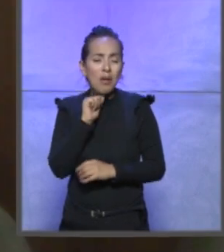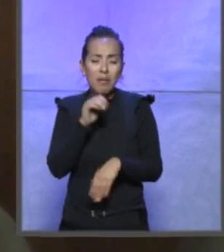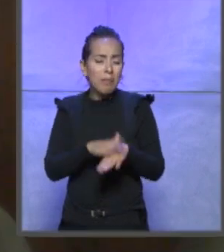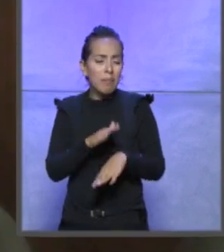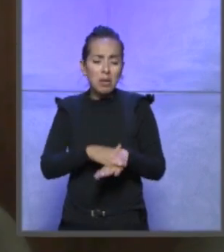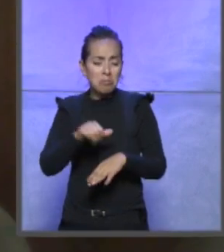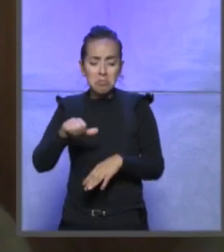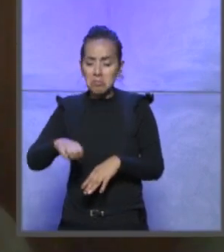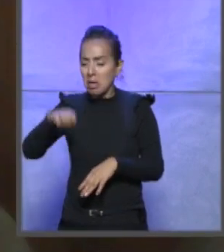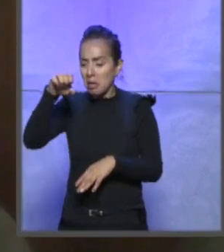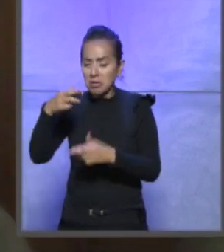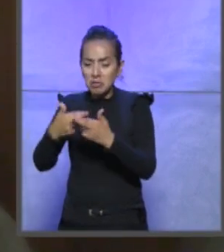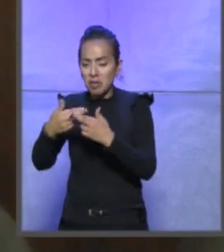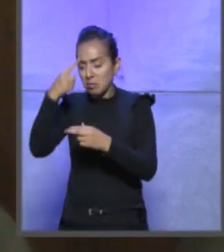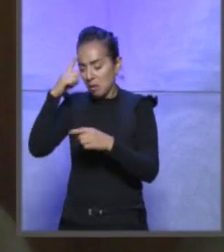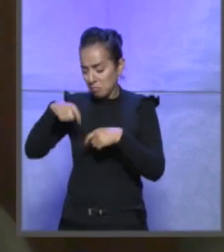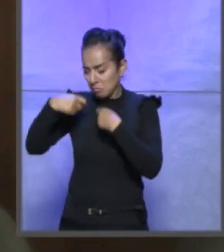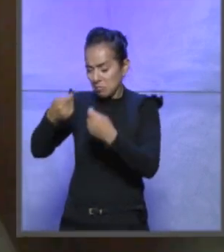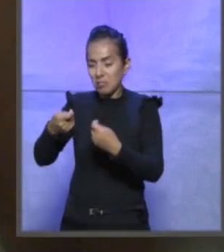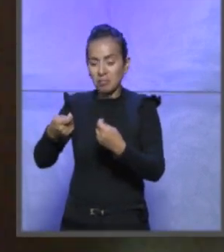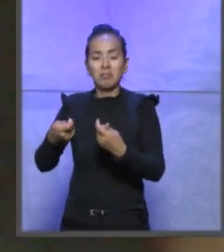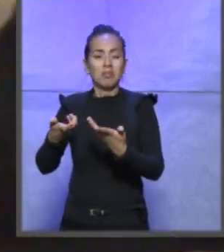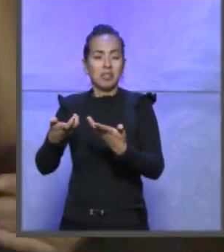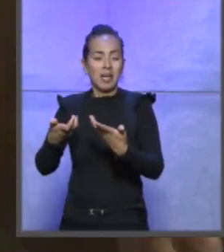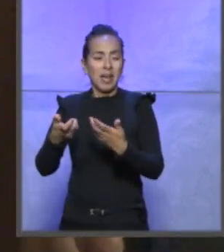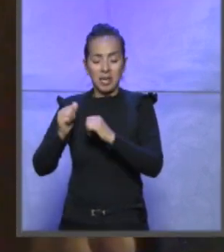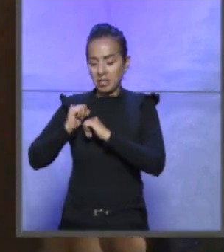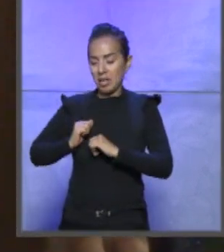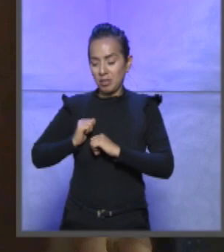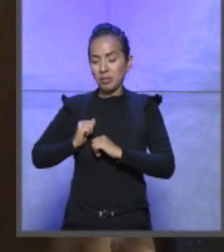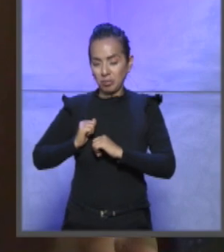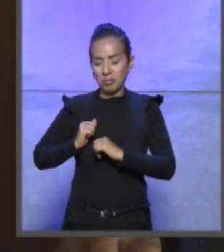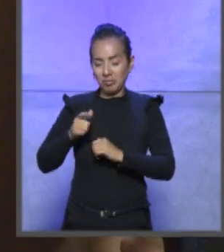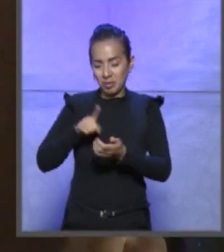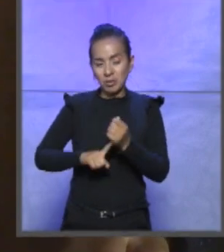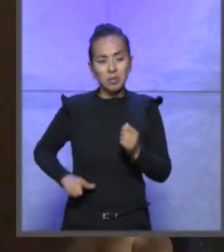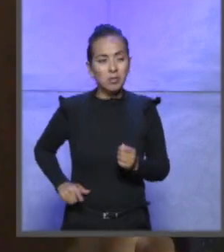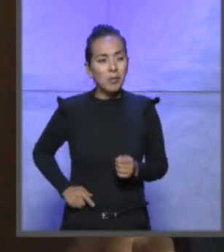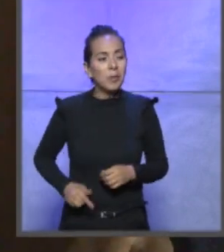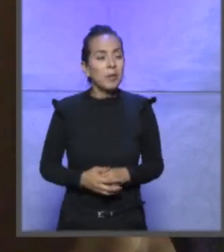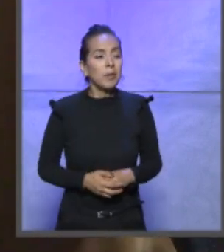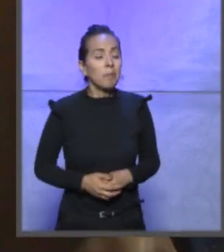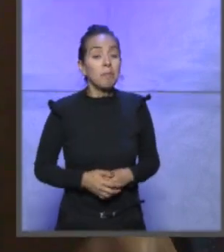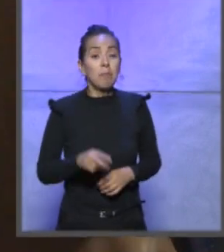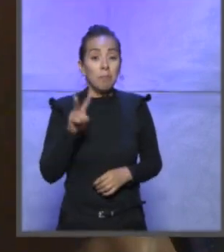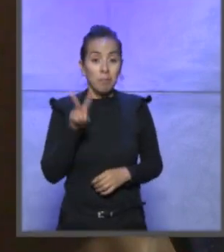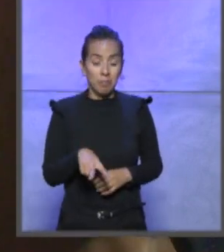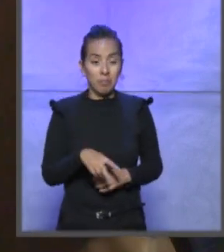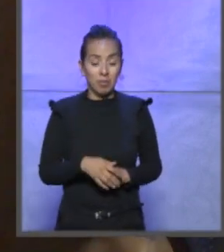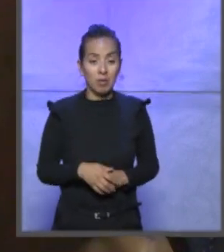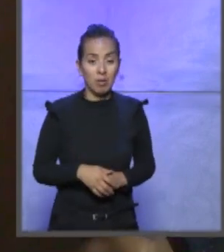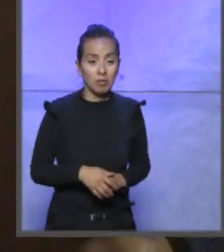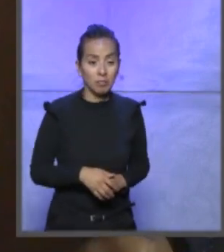públicos? Tamara, ¿qué opinas? Y como se escucharon de los comentarios de mis compañeros y de la consejera,